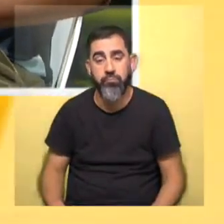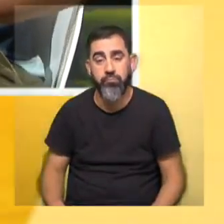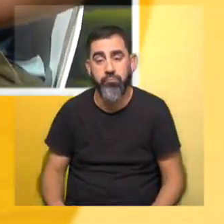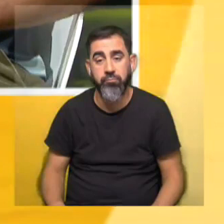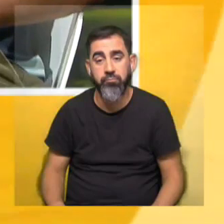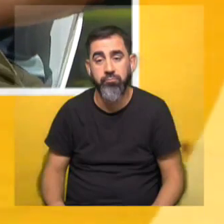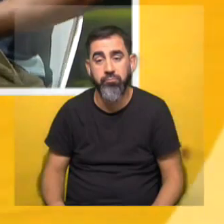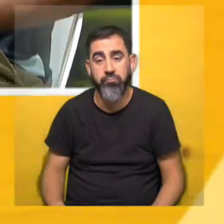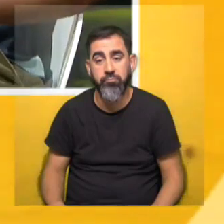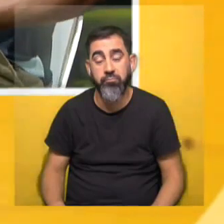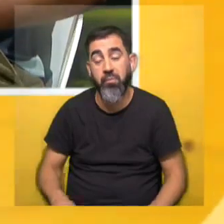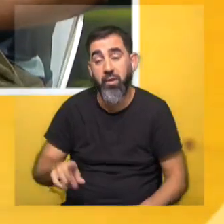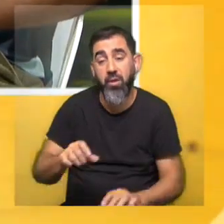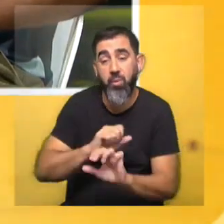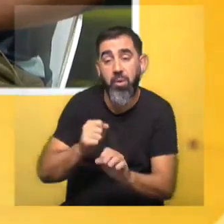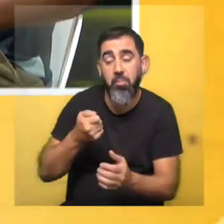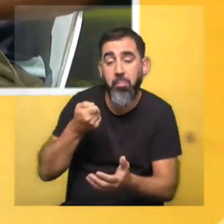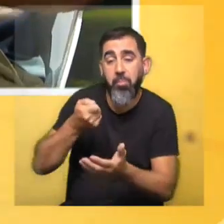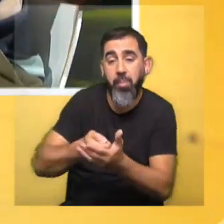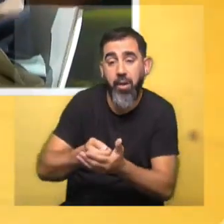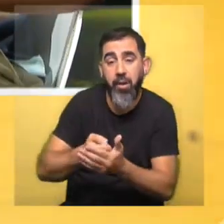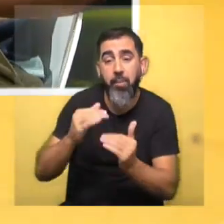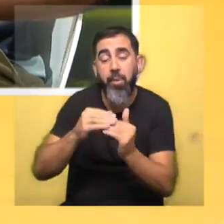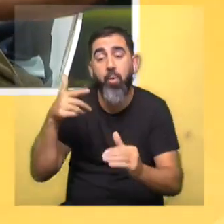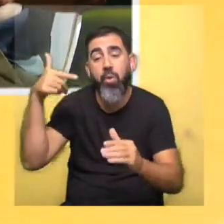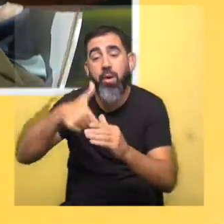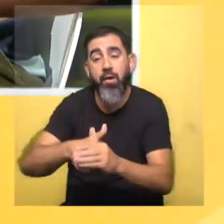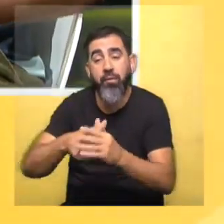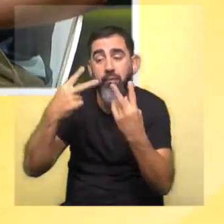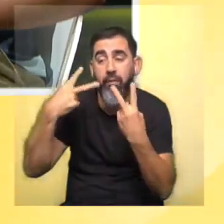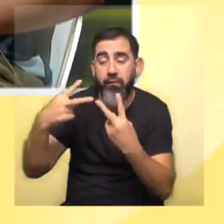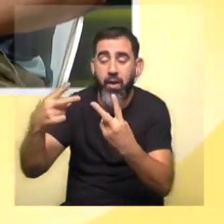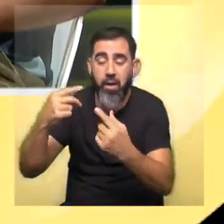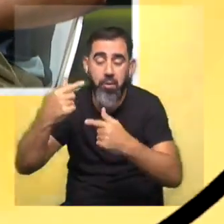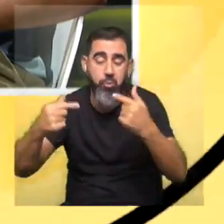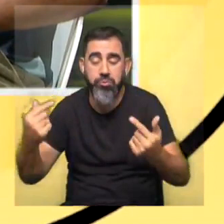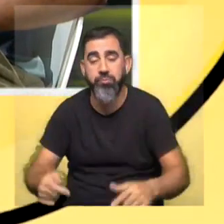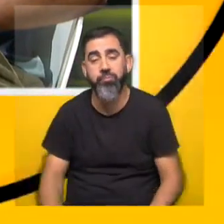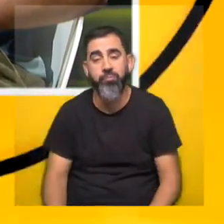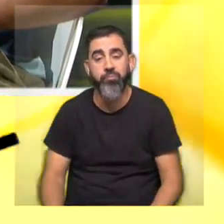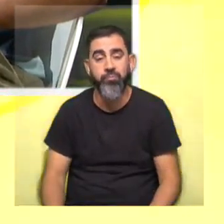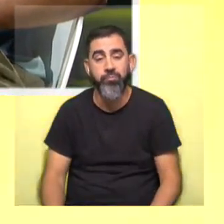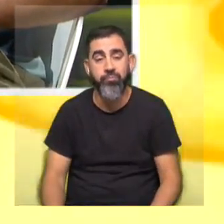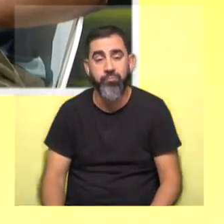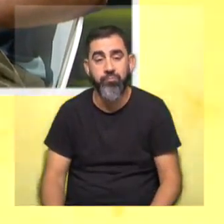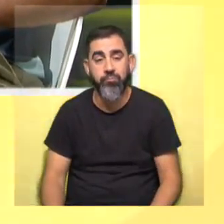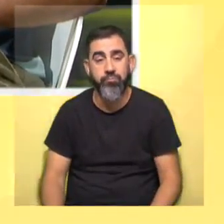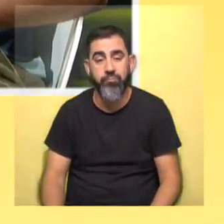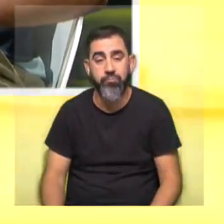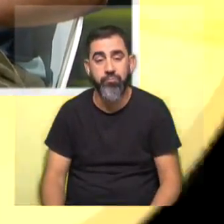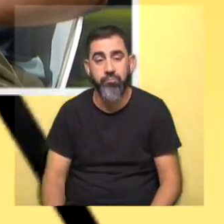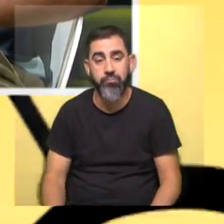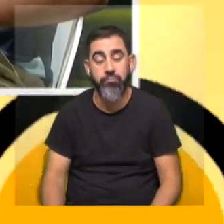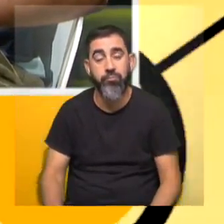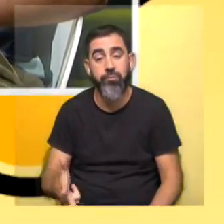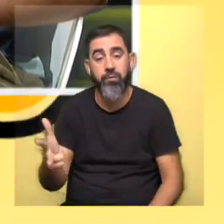y de ahí podemos financiar por lo menos el combustible para cuando vamos y esas cosas. Está bien. Ahora tenemos un